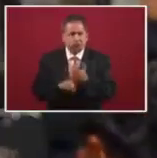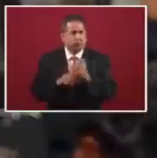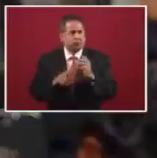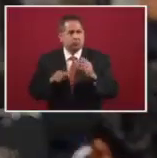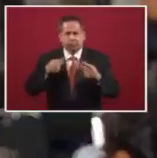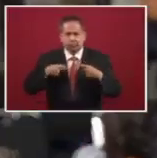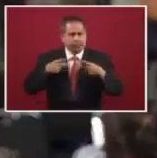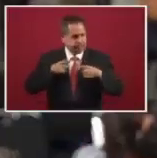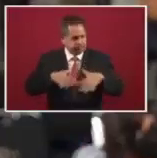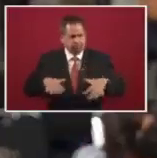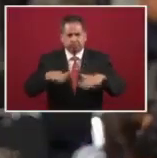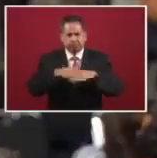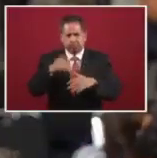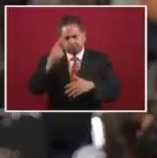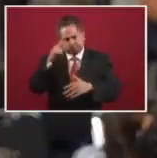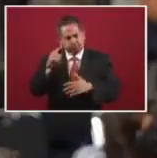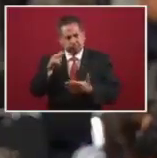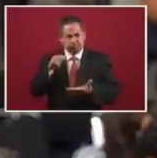mundo